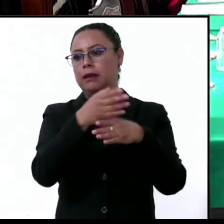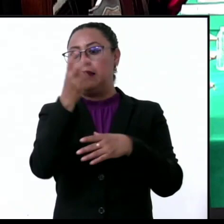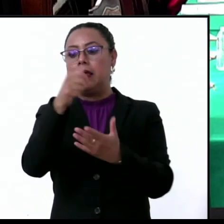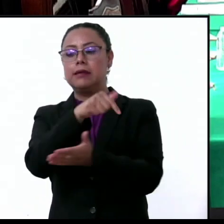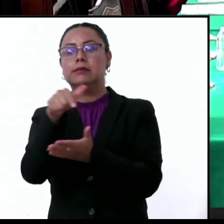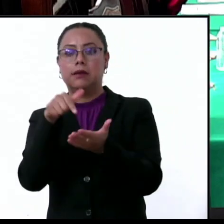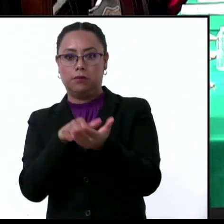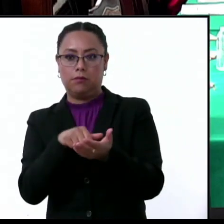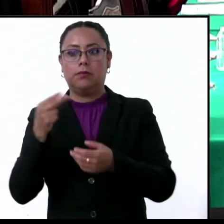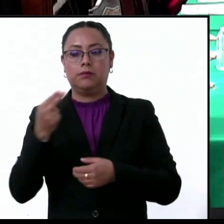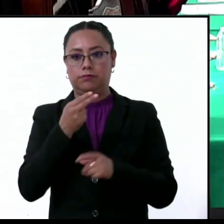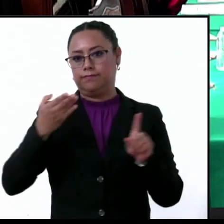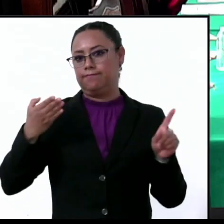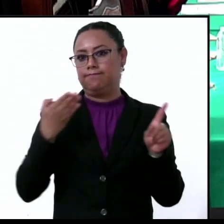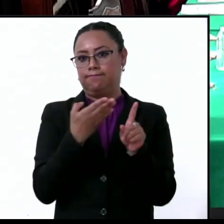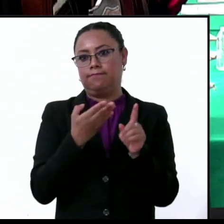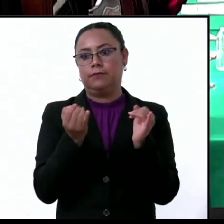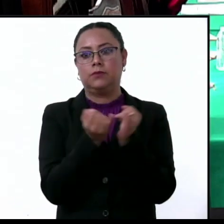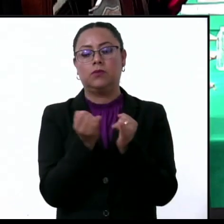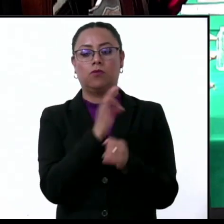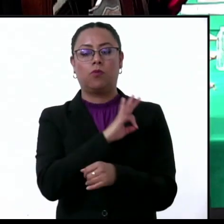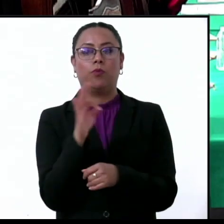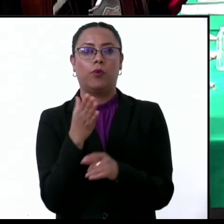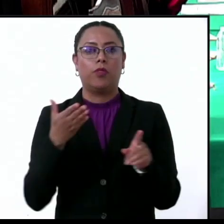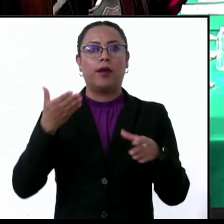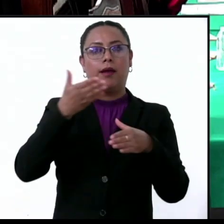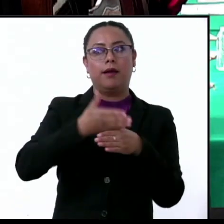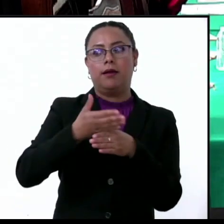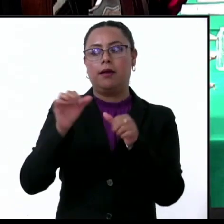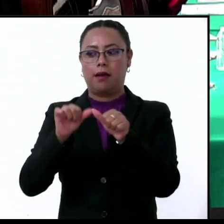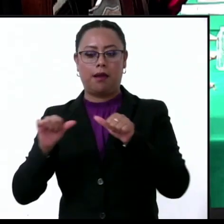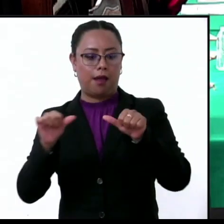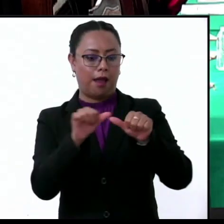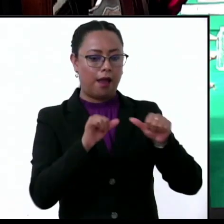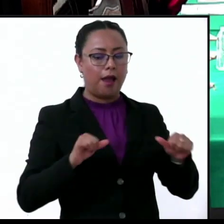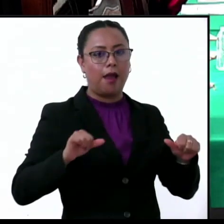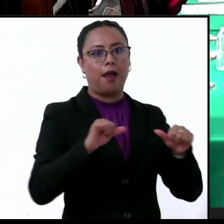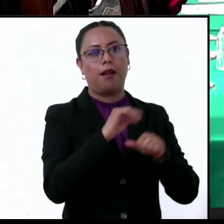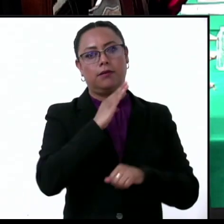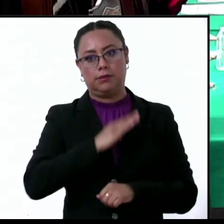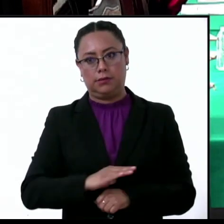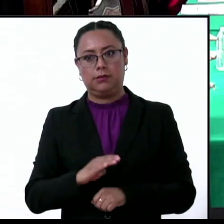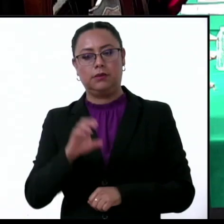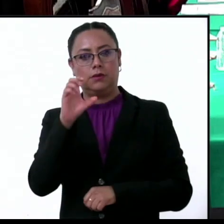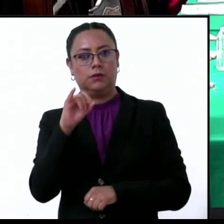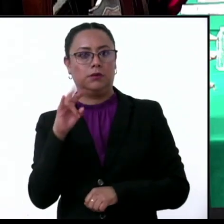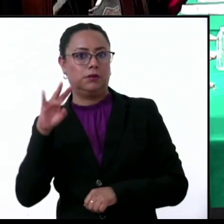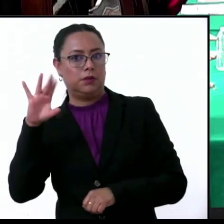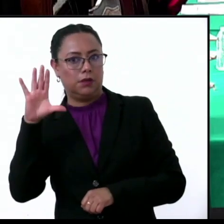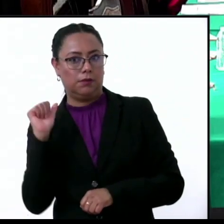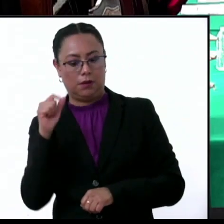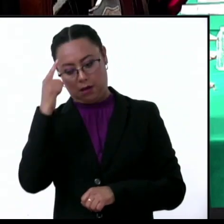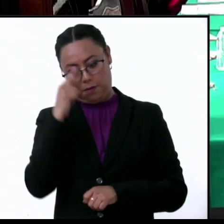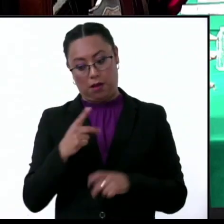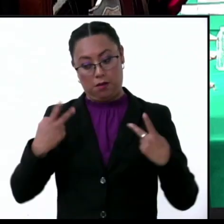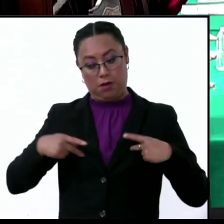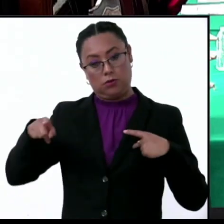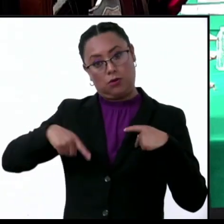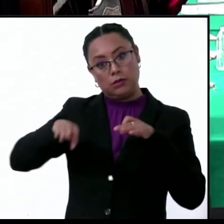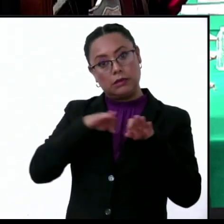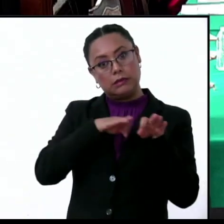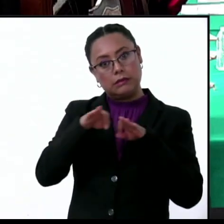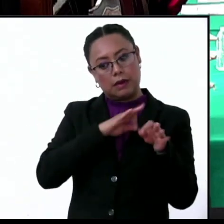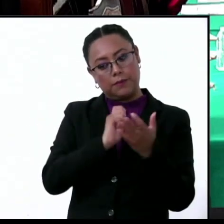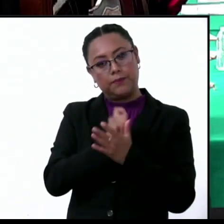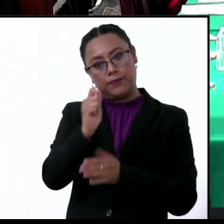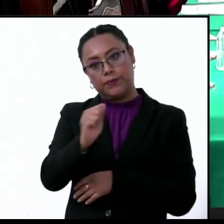espacio de manera directa y también acudir ante las áreas de justicia cívica para efecto de que las personas trabajadoras no asalariadas